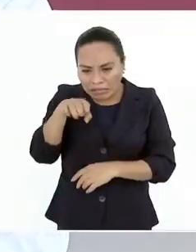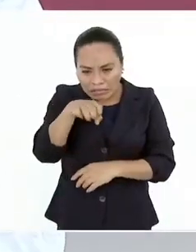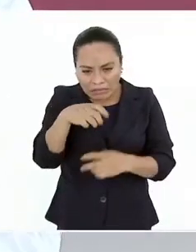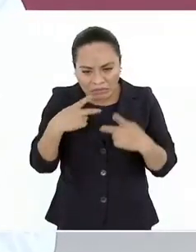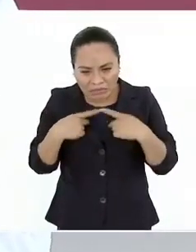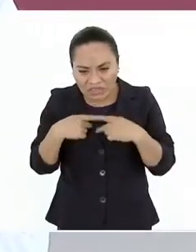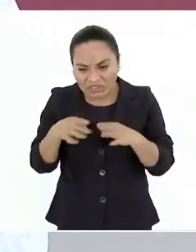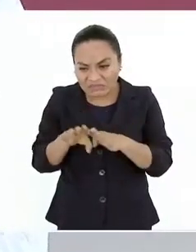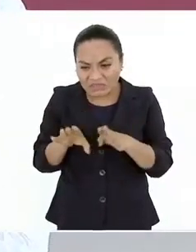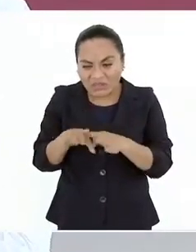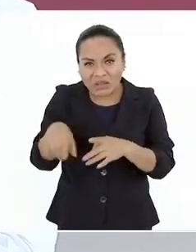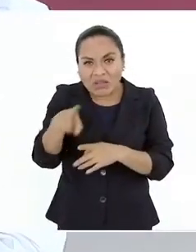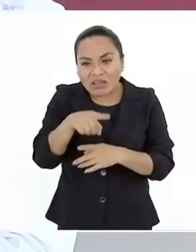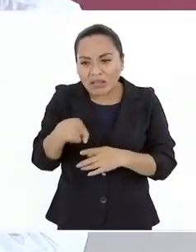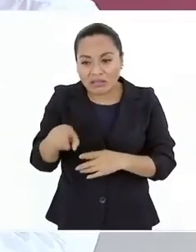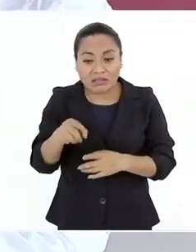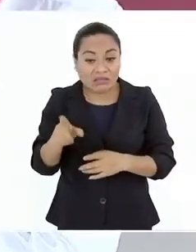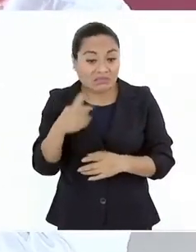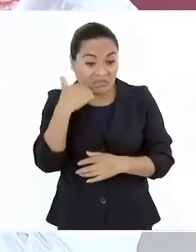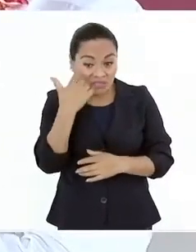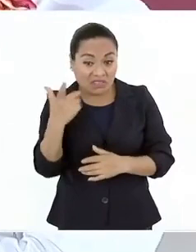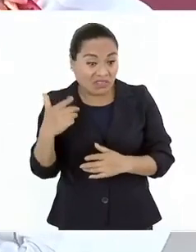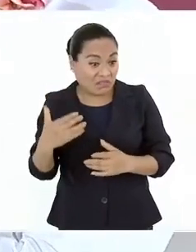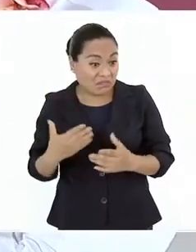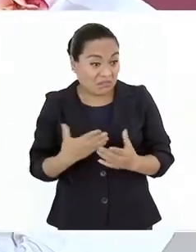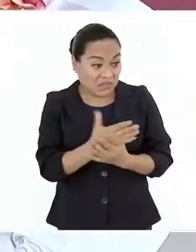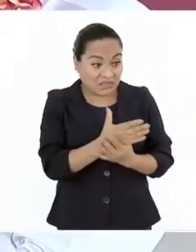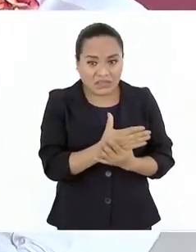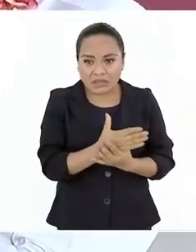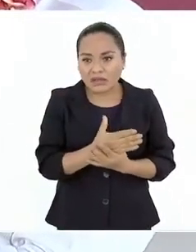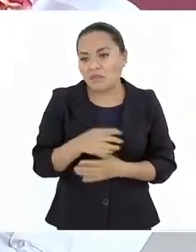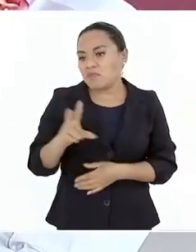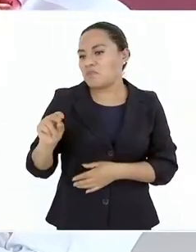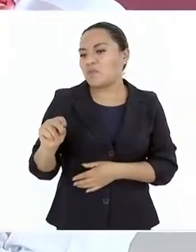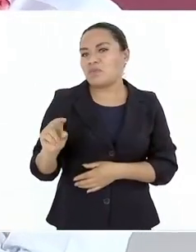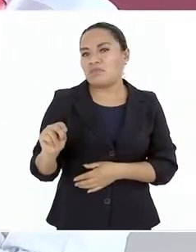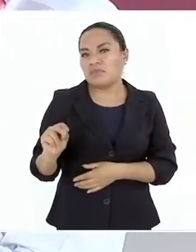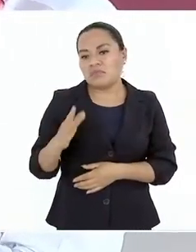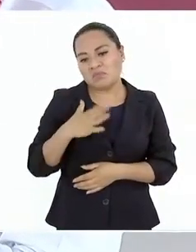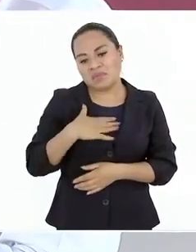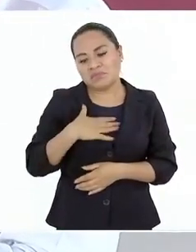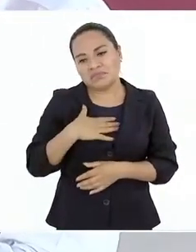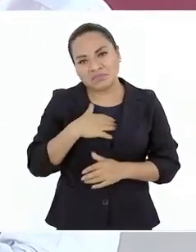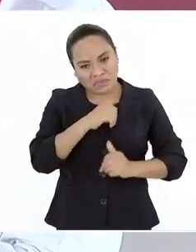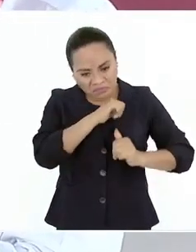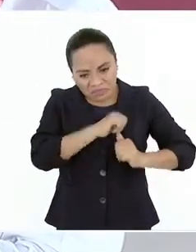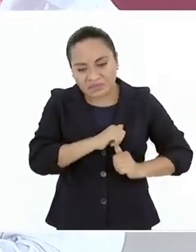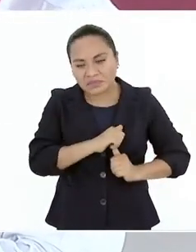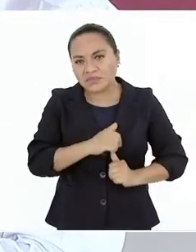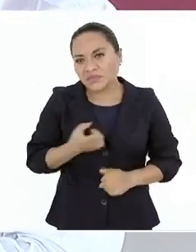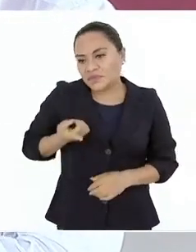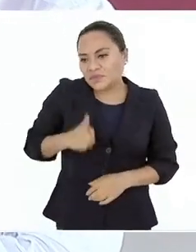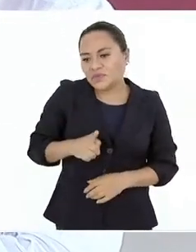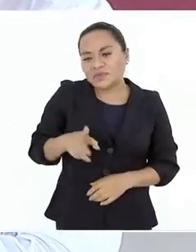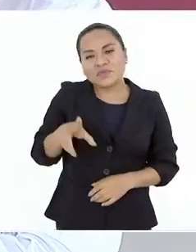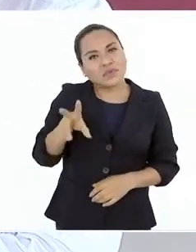por aquí no pasas, aunque tengas el derecho de vía, porque aquí mandamos nosotros.